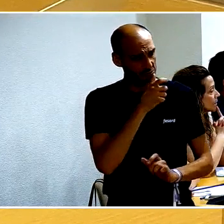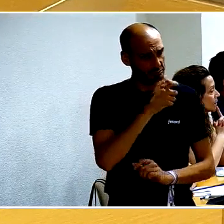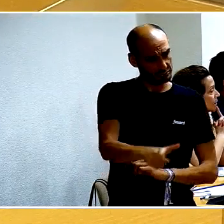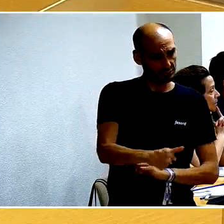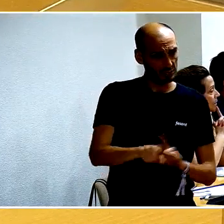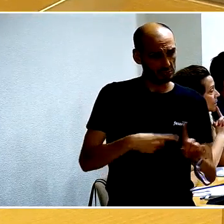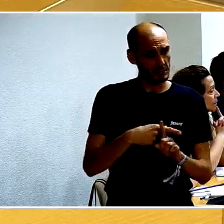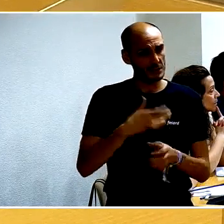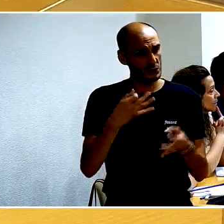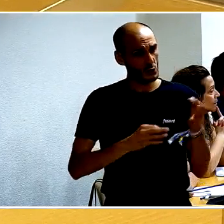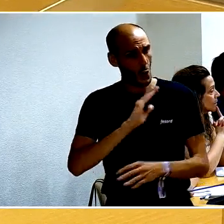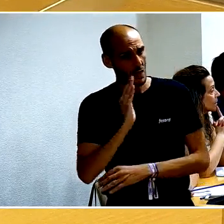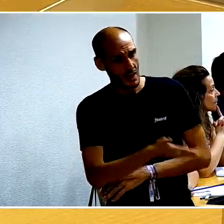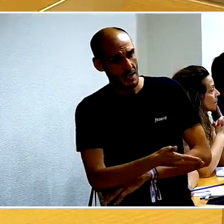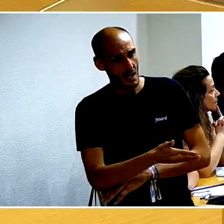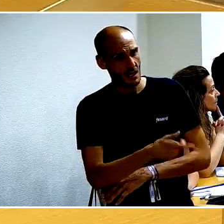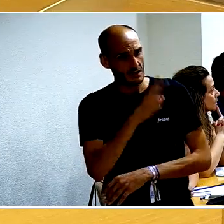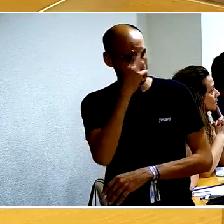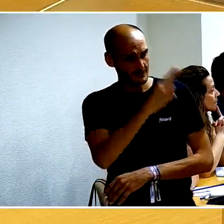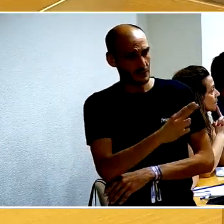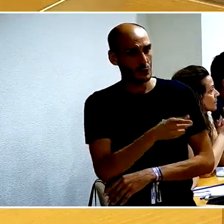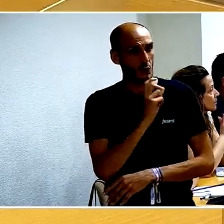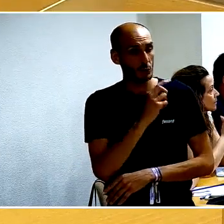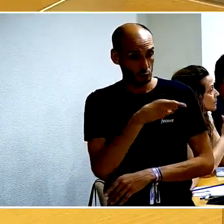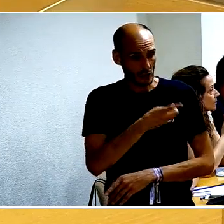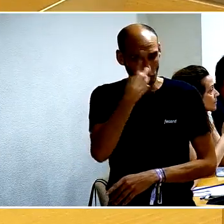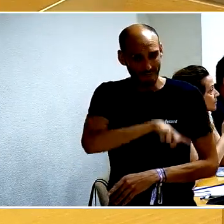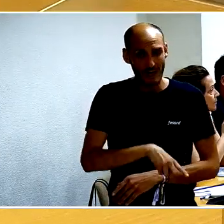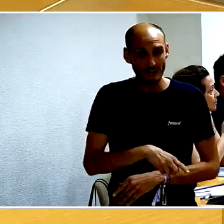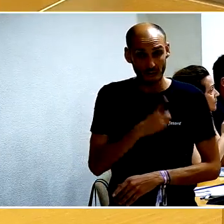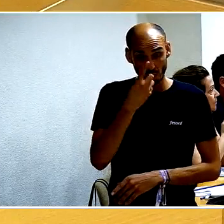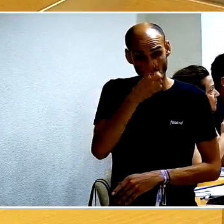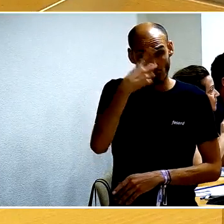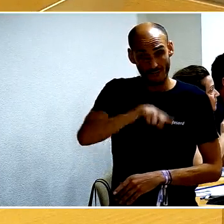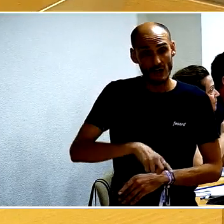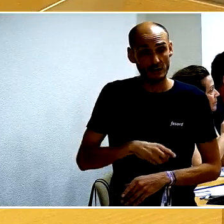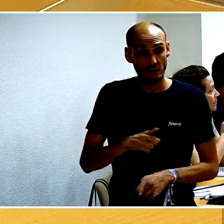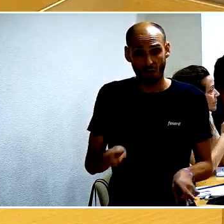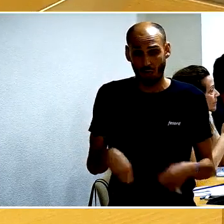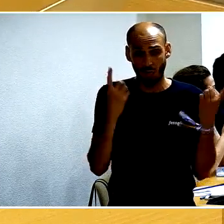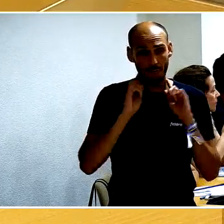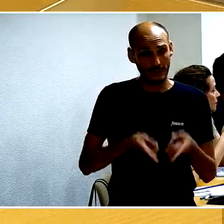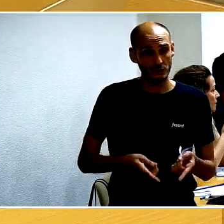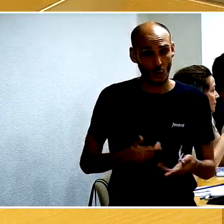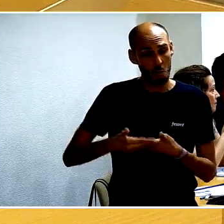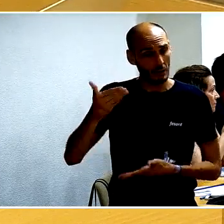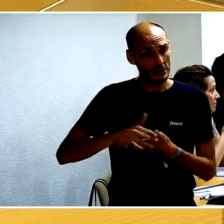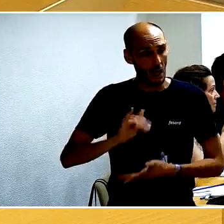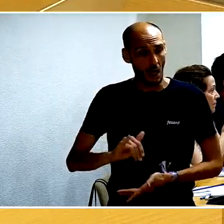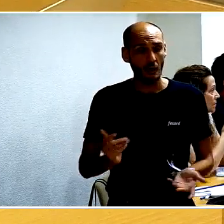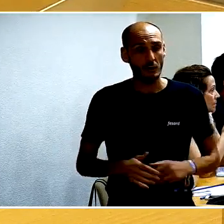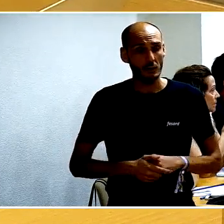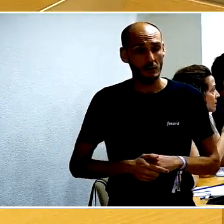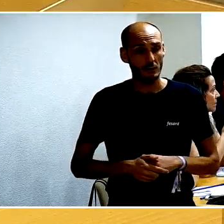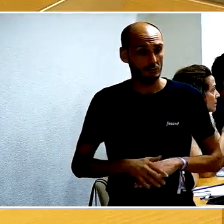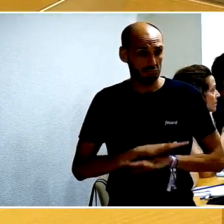ello? Ustedes ya lo sabían, lo ignoraron, les dio igual, salió en prensa, lo sabía todo el mundo que lee el periódico.